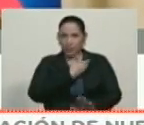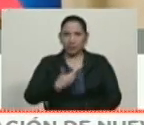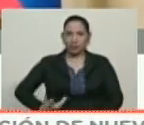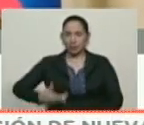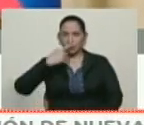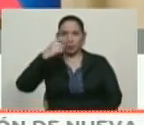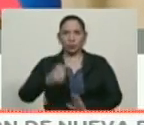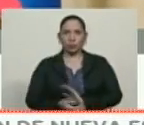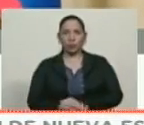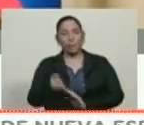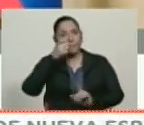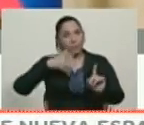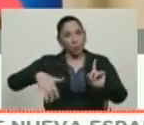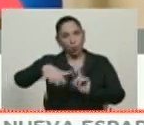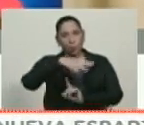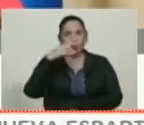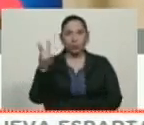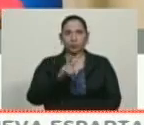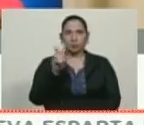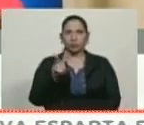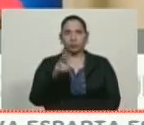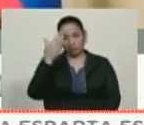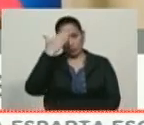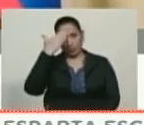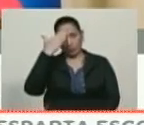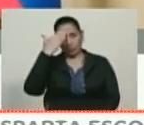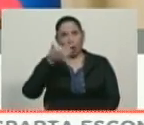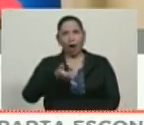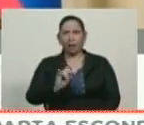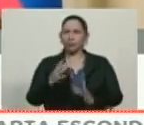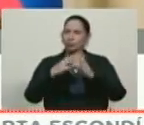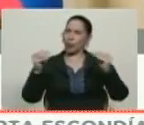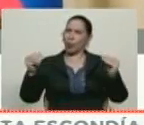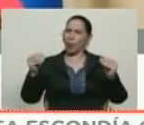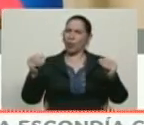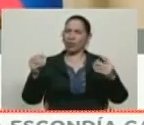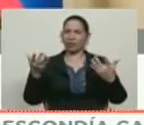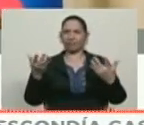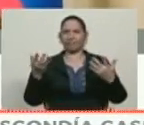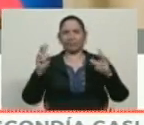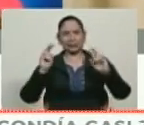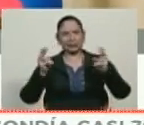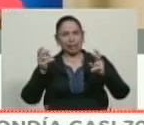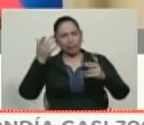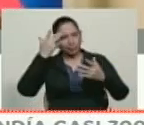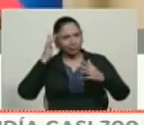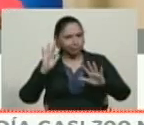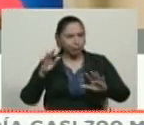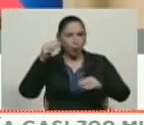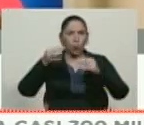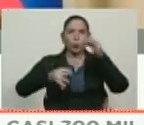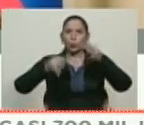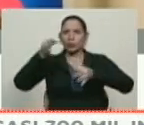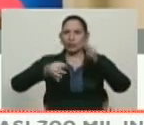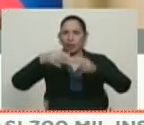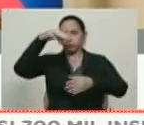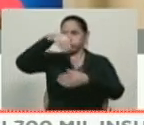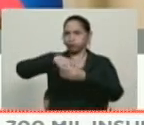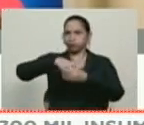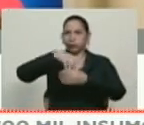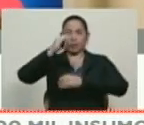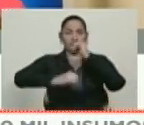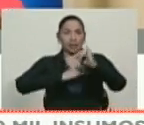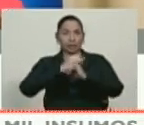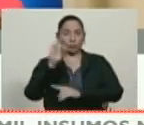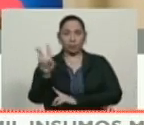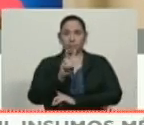Maduro y al pueblo venezolano. Sabemos que hay toda una maniobra que pretende justificar la intervención internacional